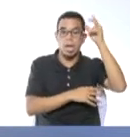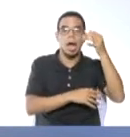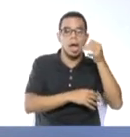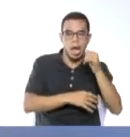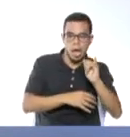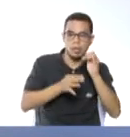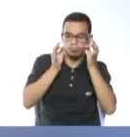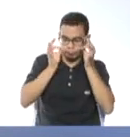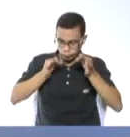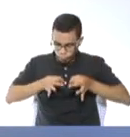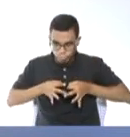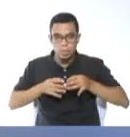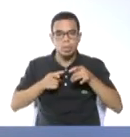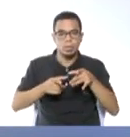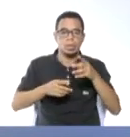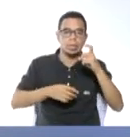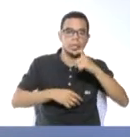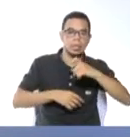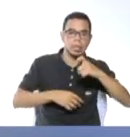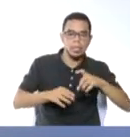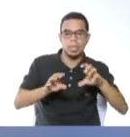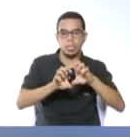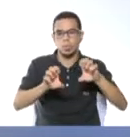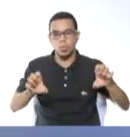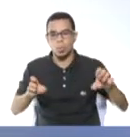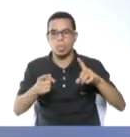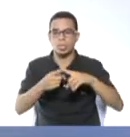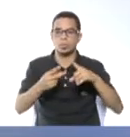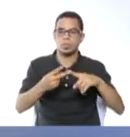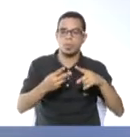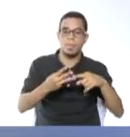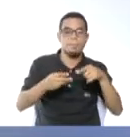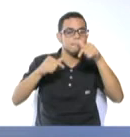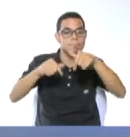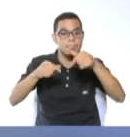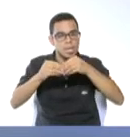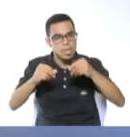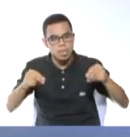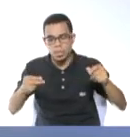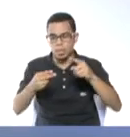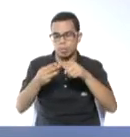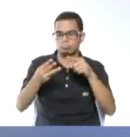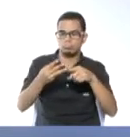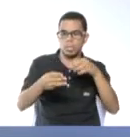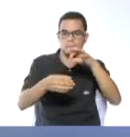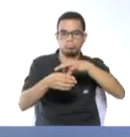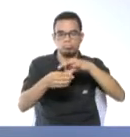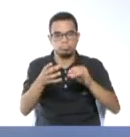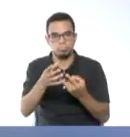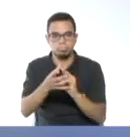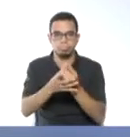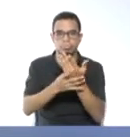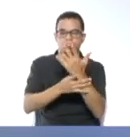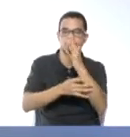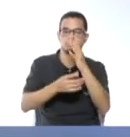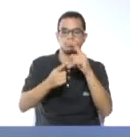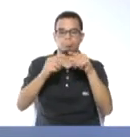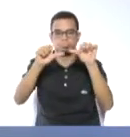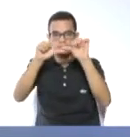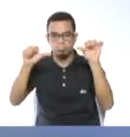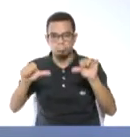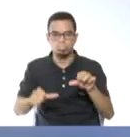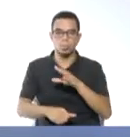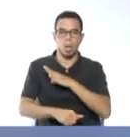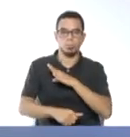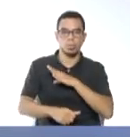necesidad de vincular el territorio, la educación, el tema de siembra, el tema de economía, sistemas propios. Se levanta con